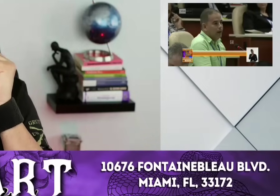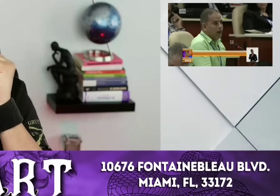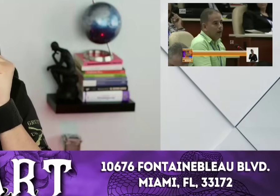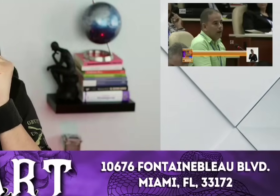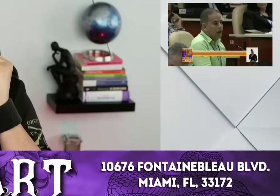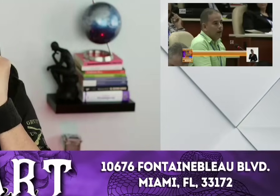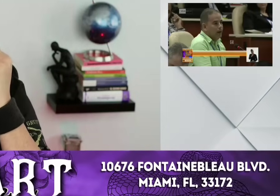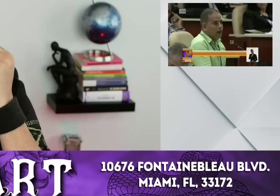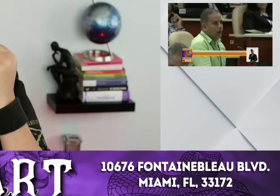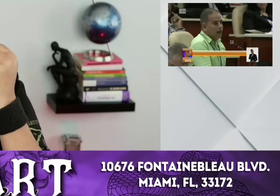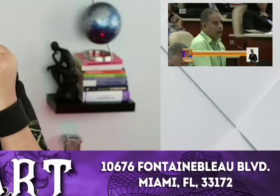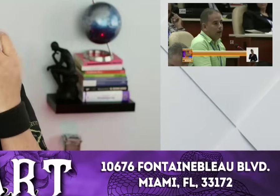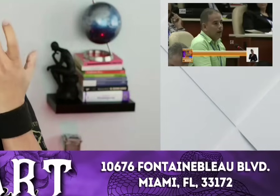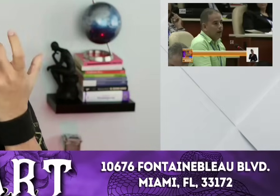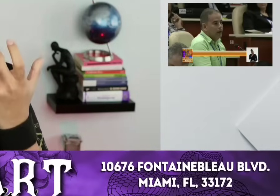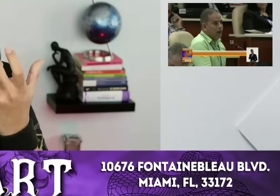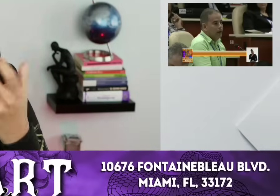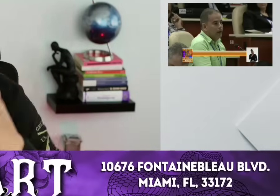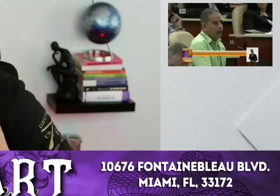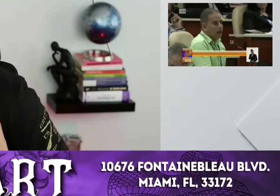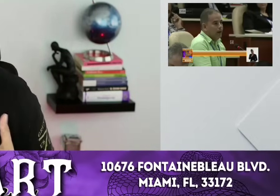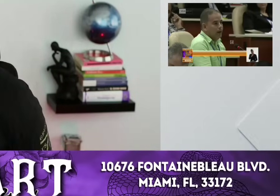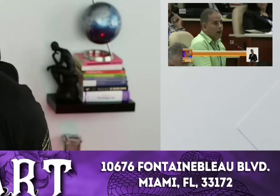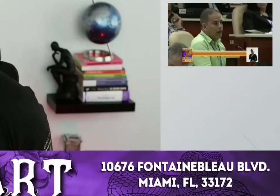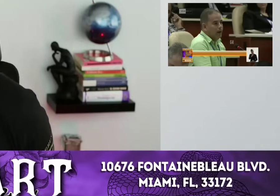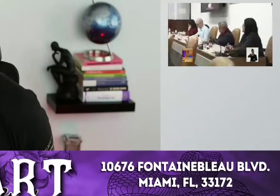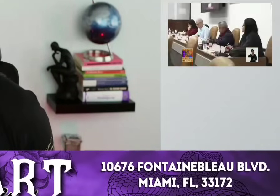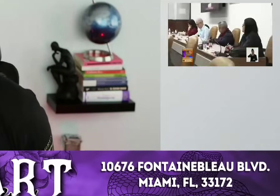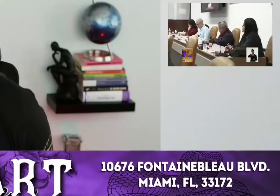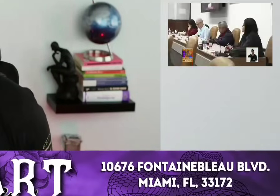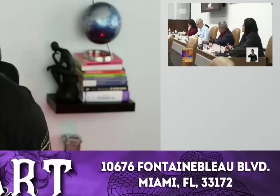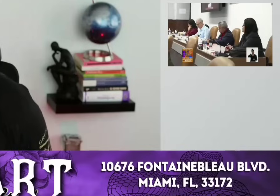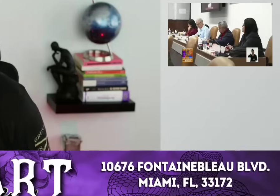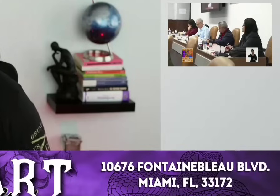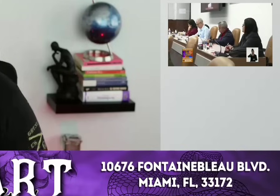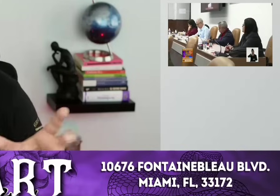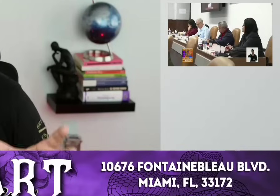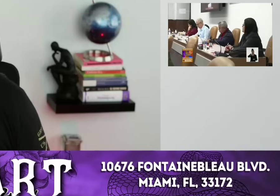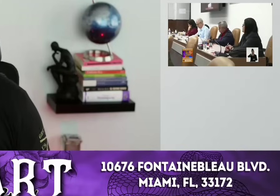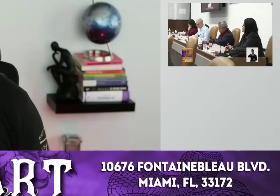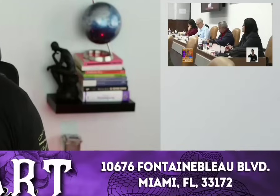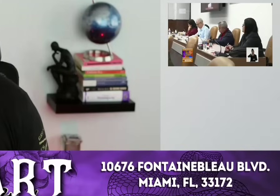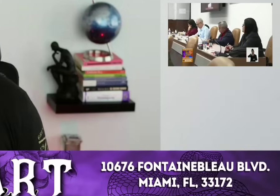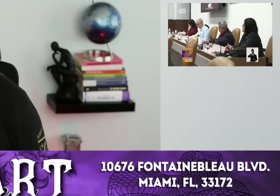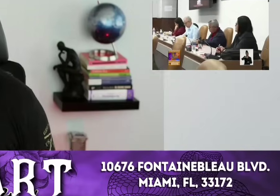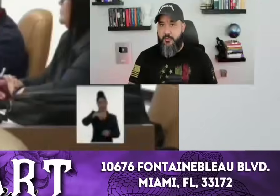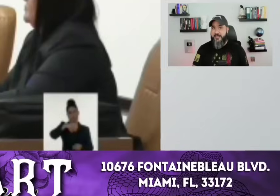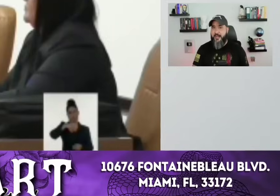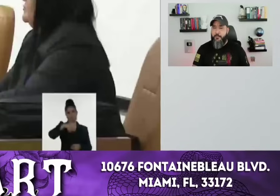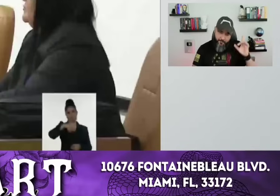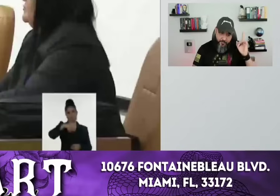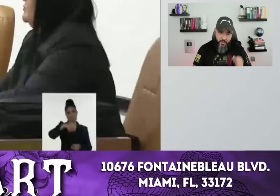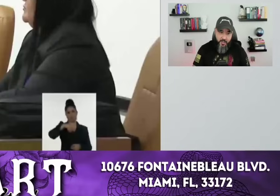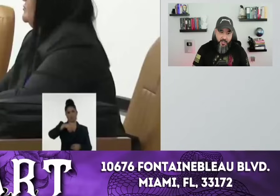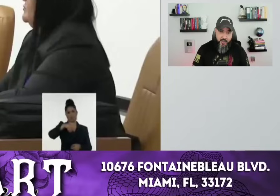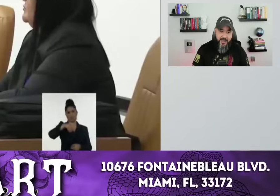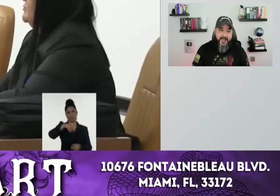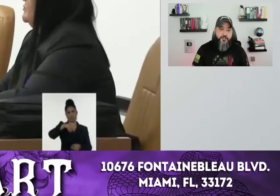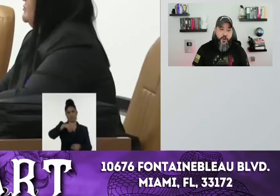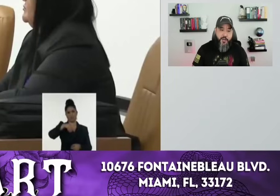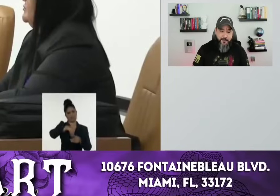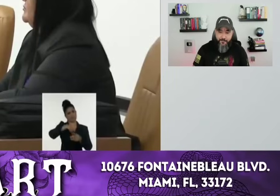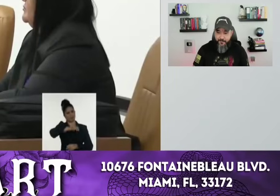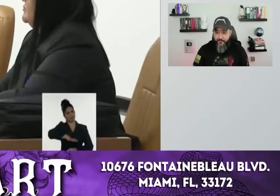de qué va el asunto porque yo quiero que usted comprenda la profundidad con la que se va a resolver el asunto desde este plenario del partido estamos